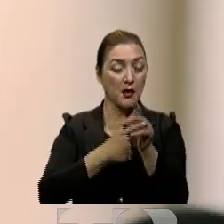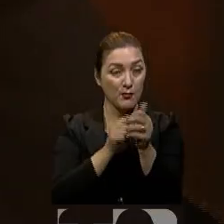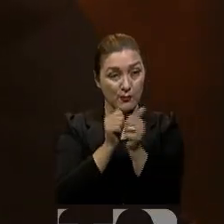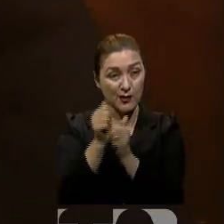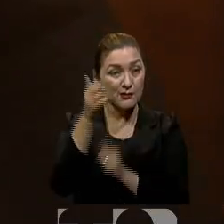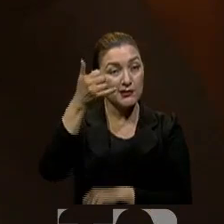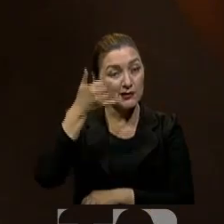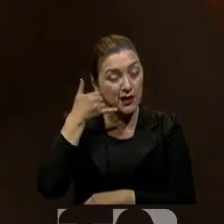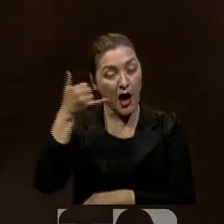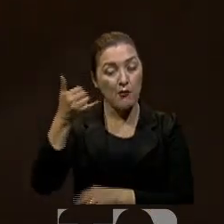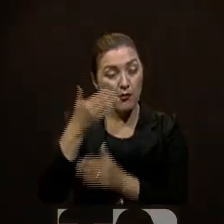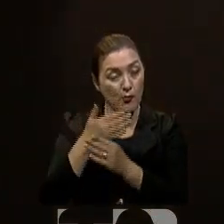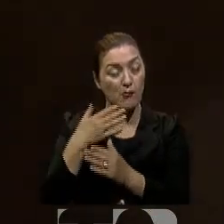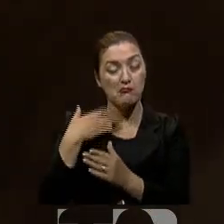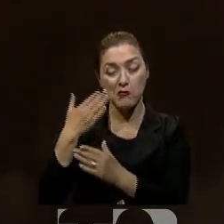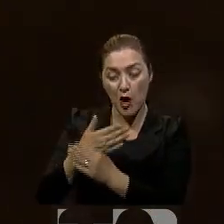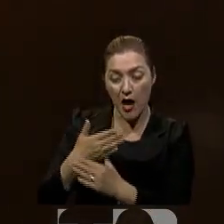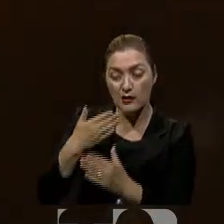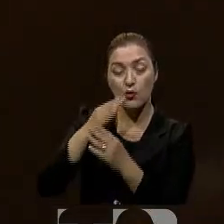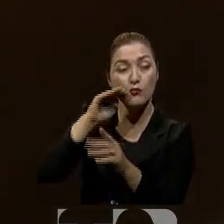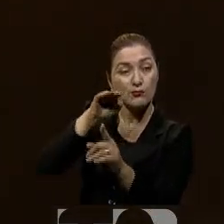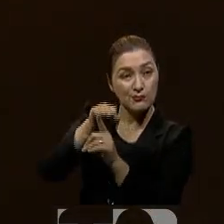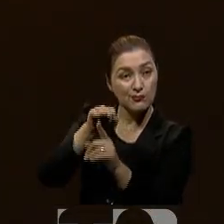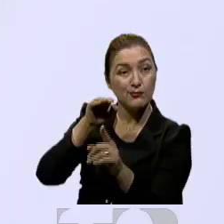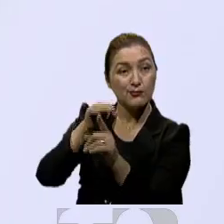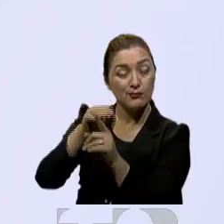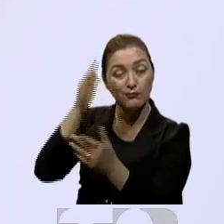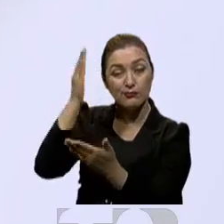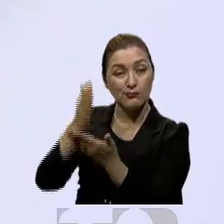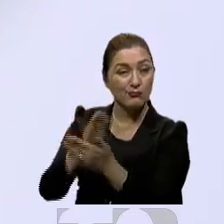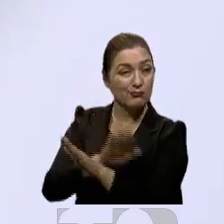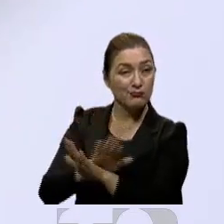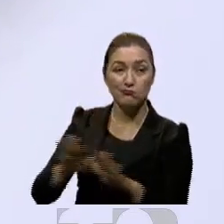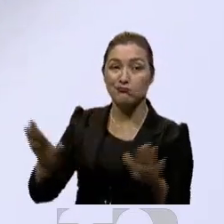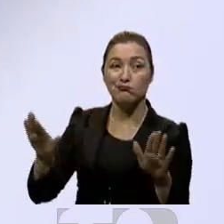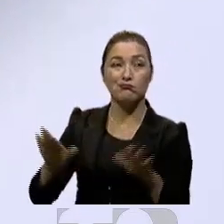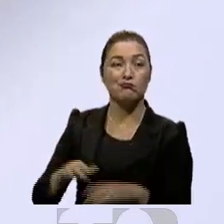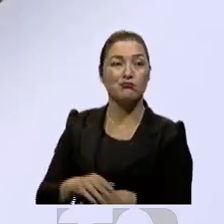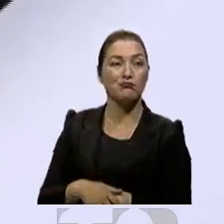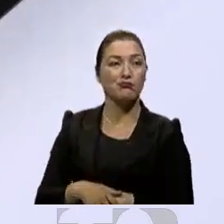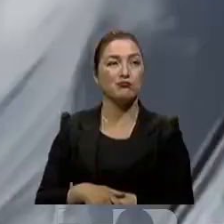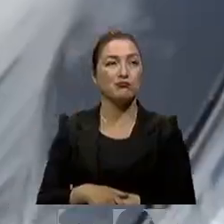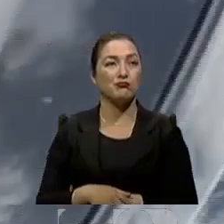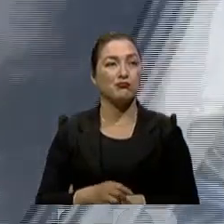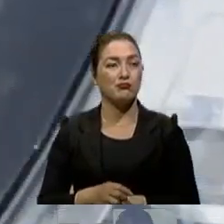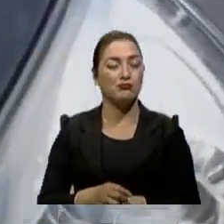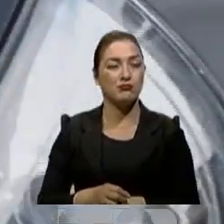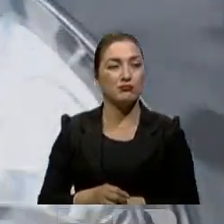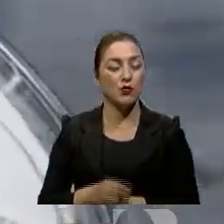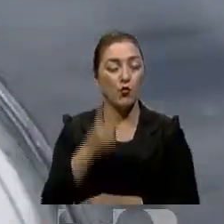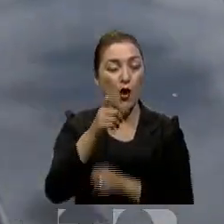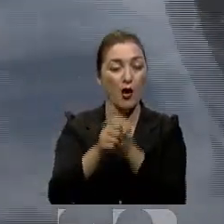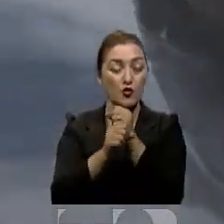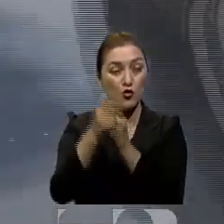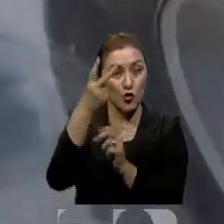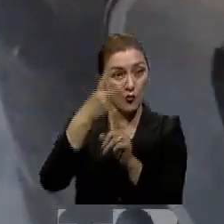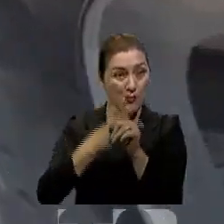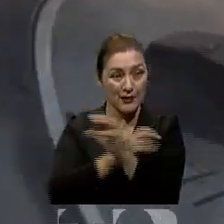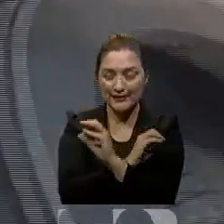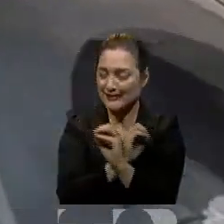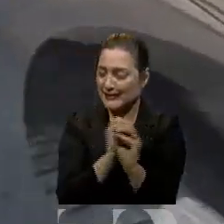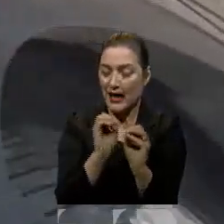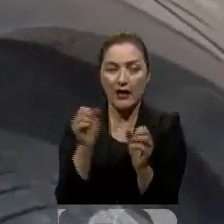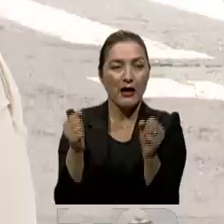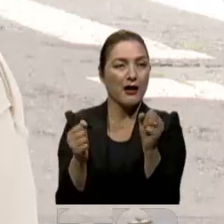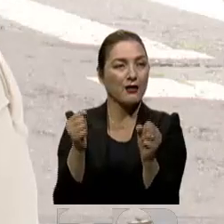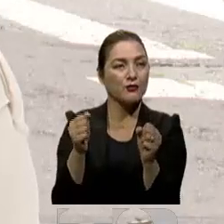las llamadas y los mensajes de extorsión afortunadamente dejaron de hacerse y durante 1 año y 2 meses no supieron nada